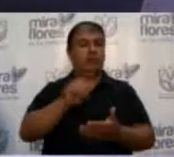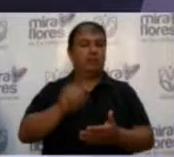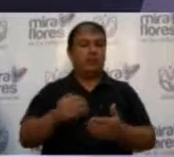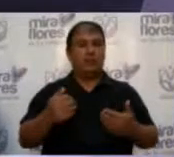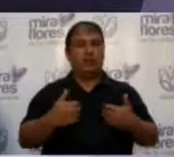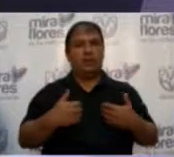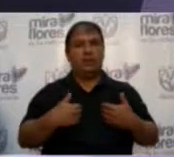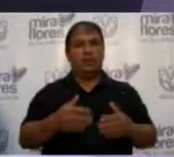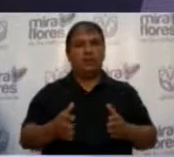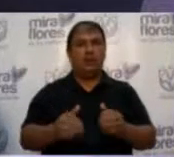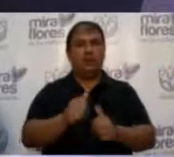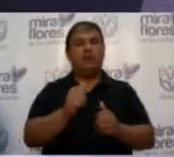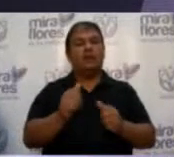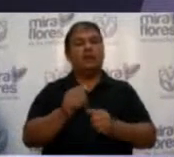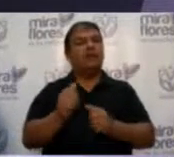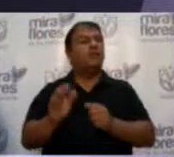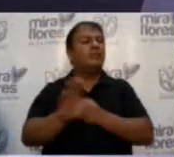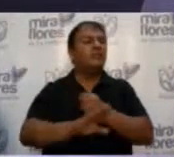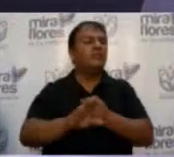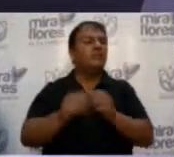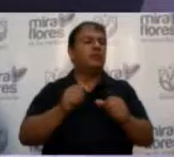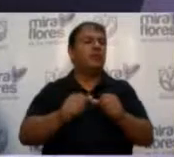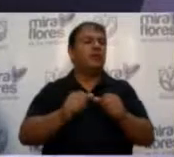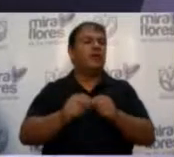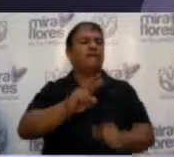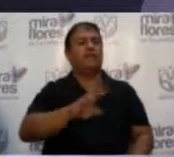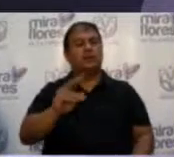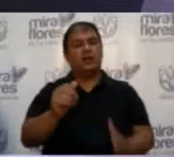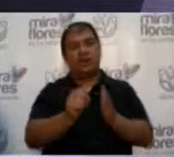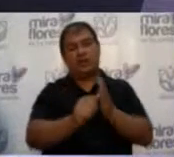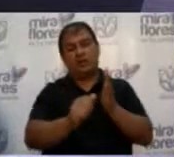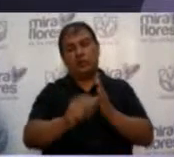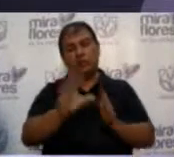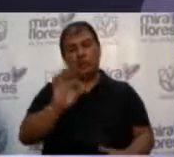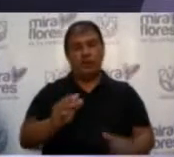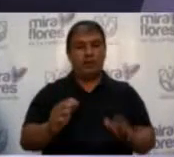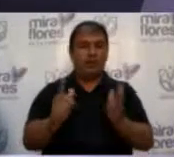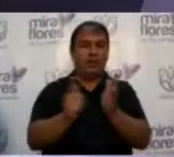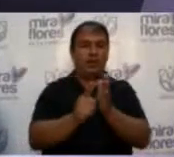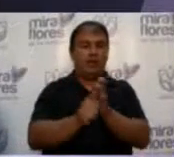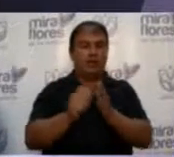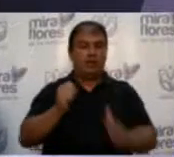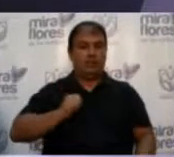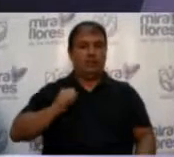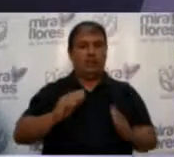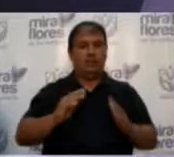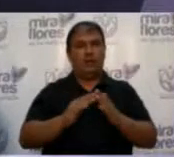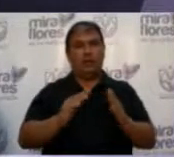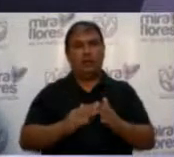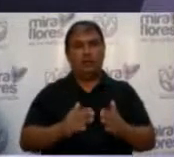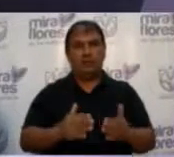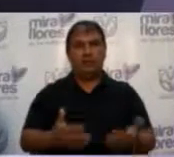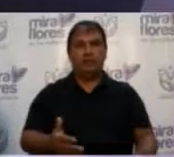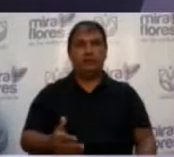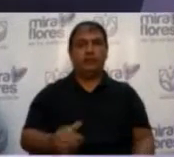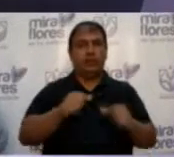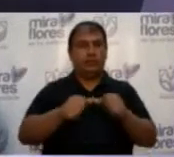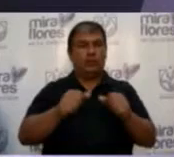pedido que lo formula al amparo de lo dispuesto por el numeral 27 del artículo 9 de la Ley Orgánica de Municipalidades, Ley